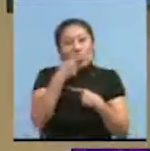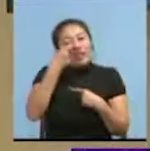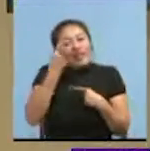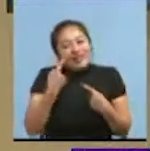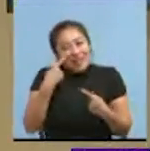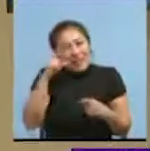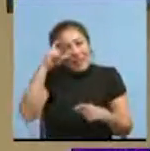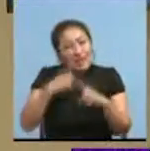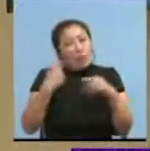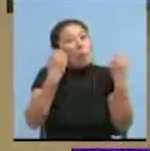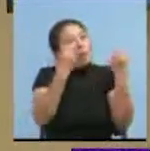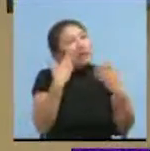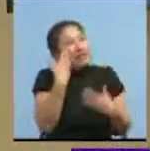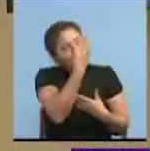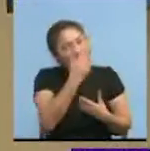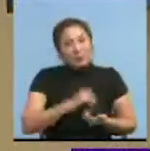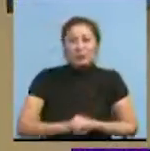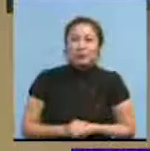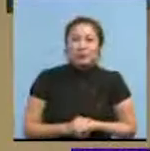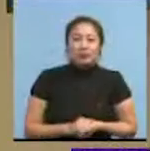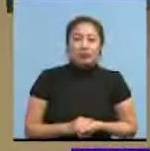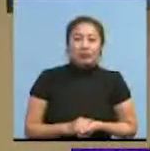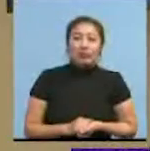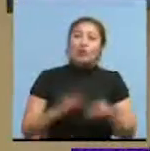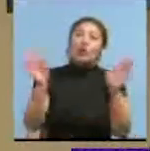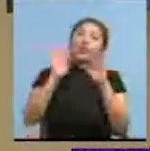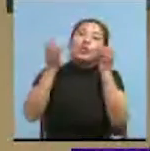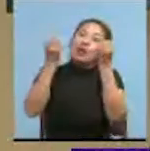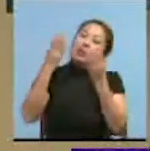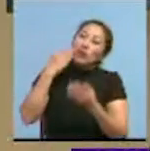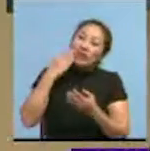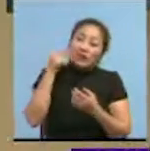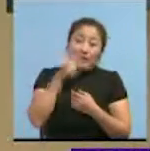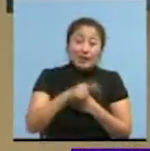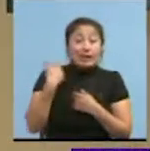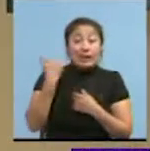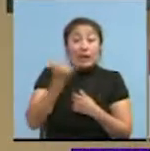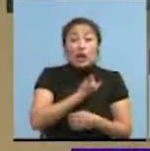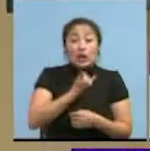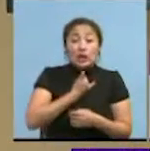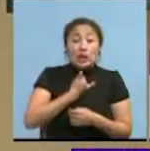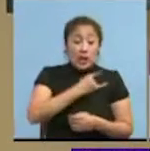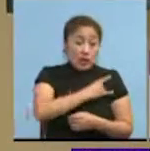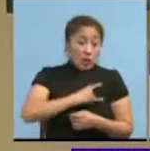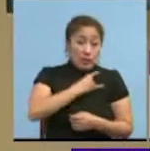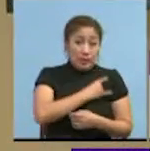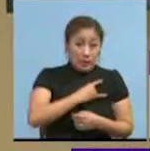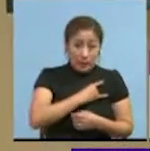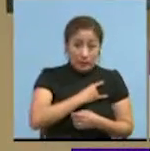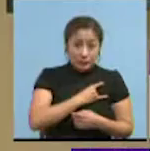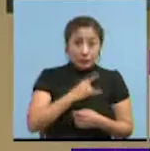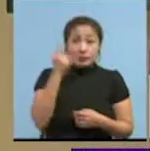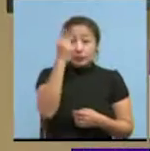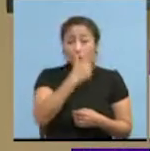interesante exposición. ¿Cómo estás, Carlos? Buenas tardes. ¿Cómo te va, Mariana? Buenas tardes. Estamos aquí en la Facultad de Humanidad y se está llevando a cabo